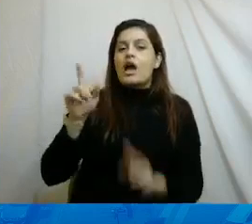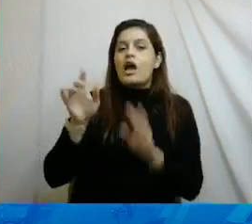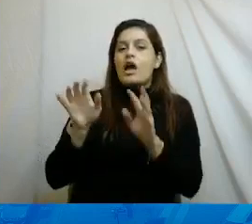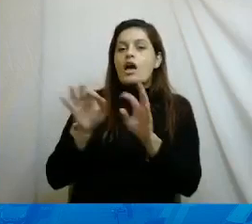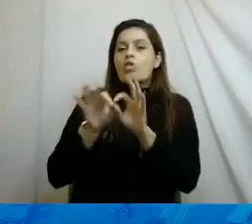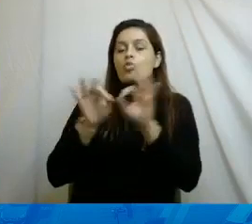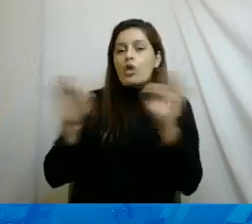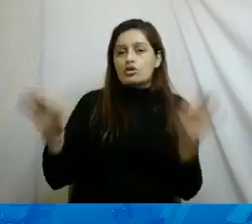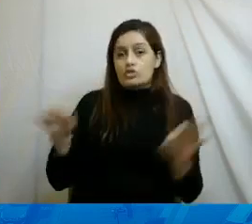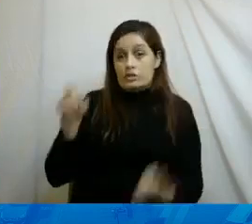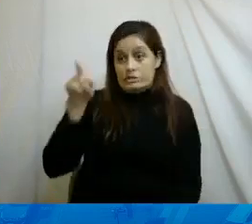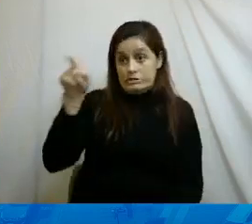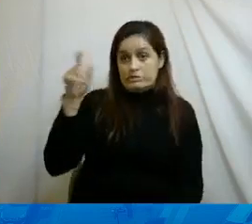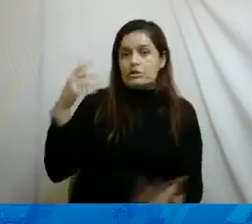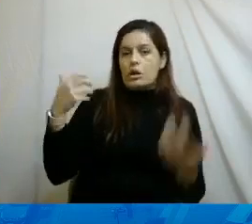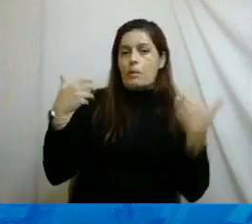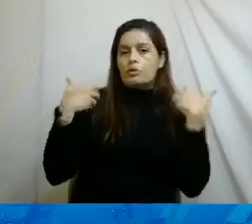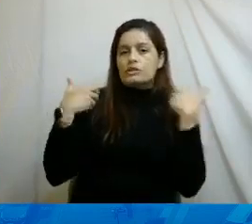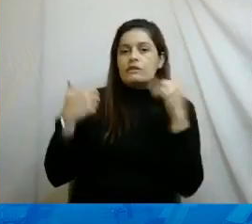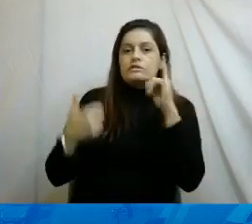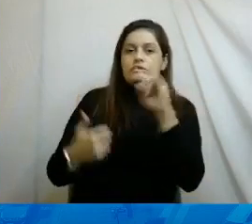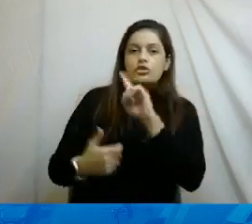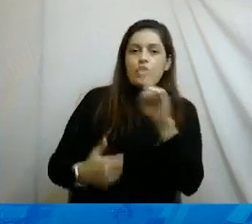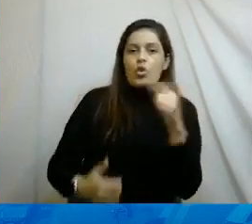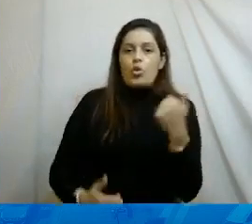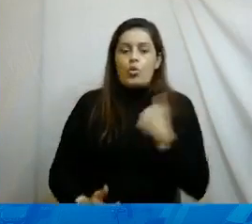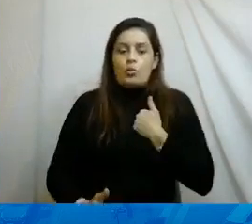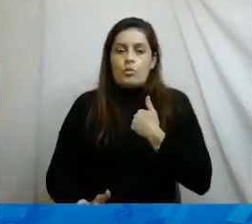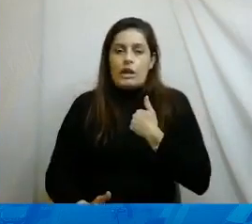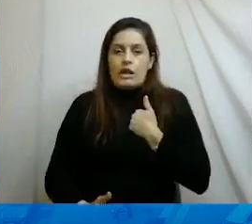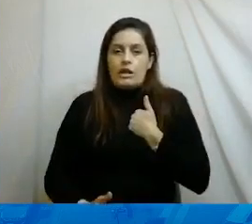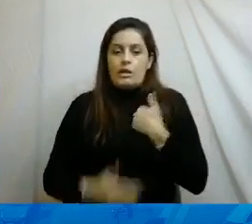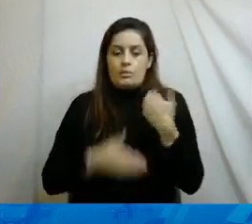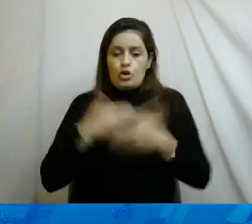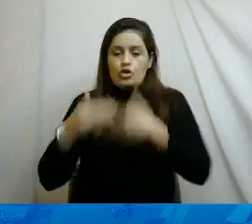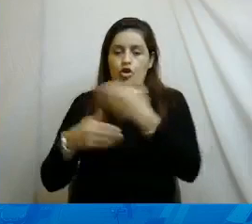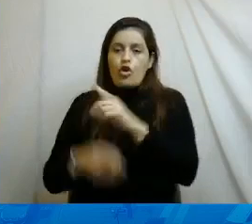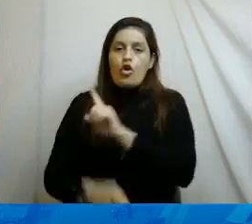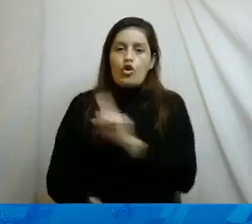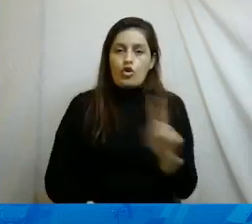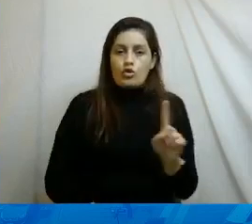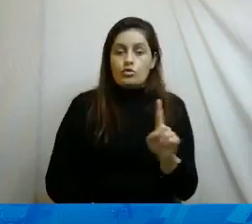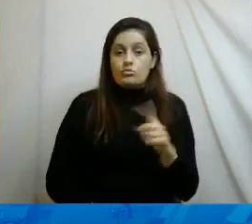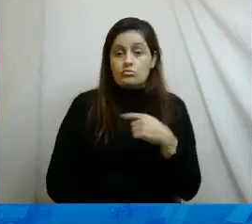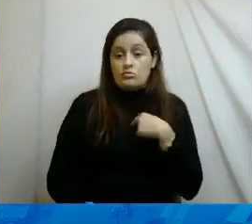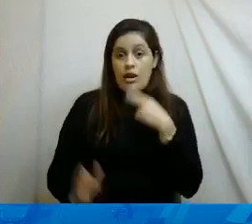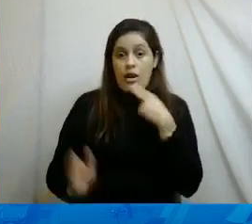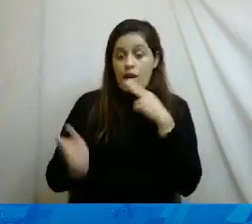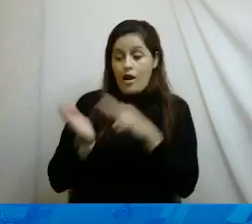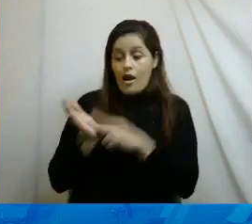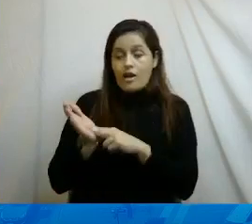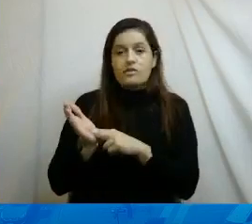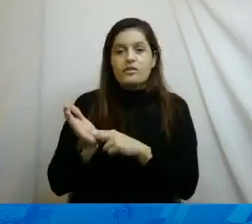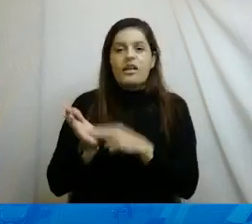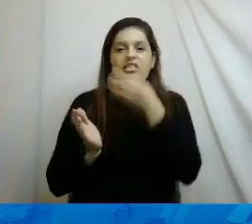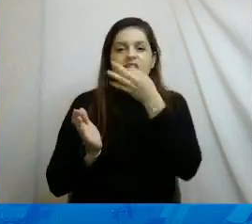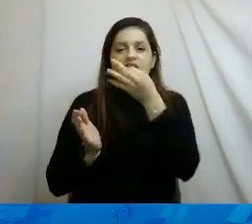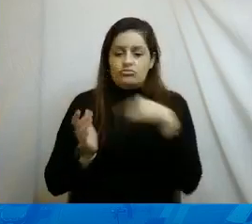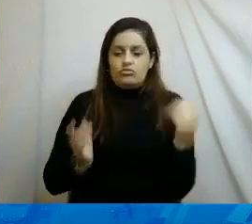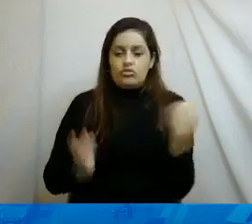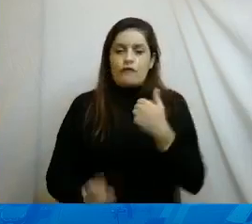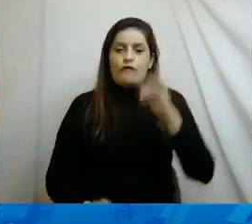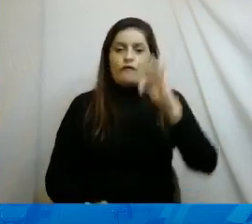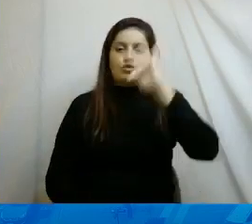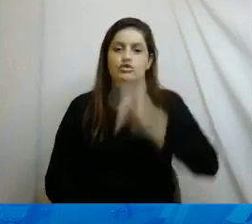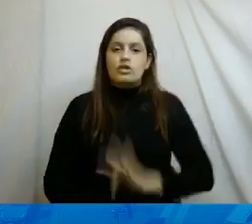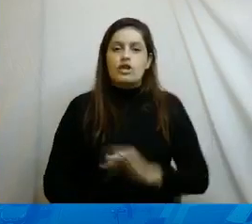si cumplieron los protocolos o no. ¿Ya? Nosotros acá estamos manifestando como funcionarias y